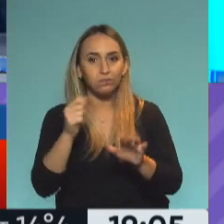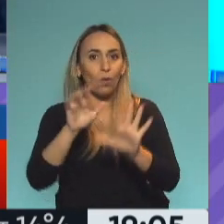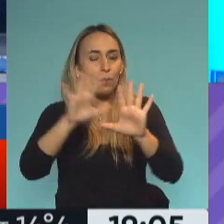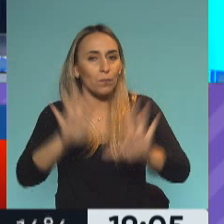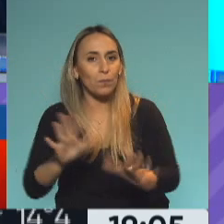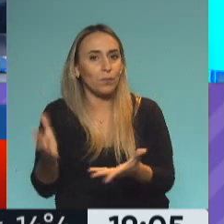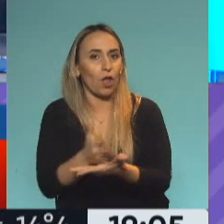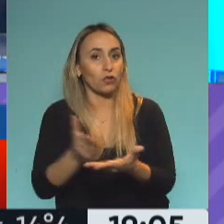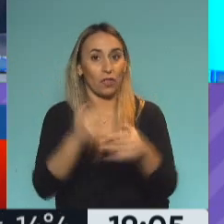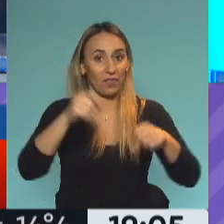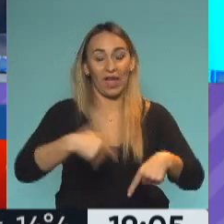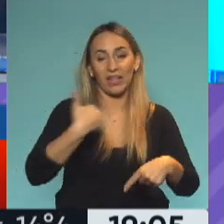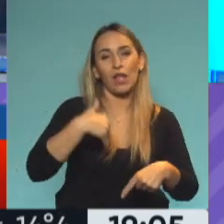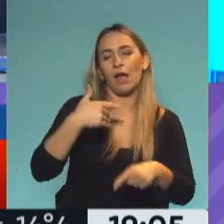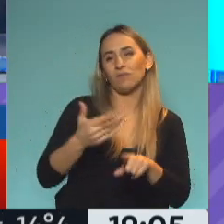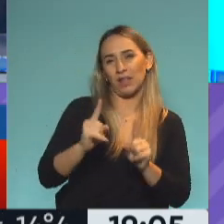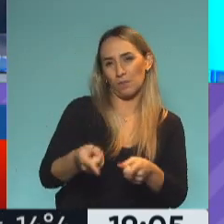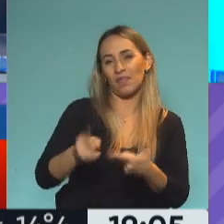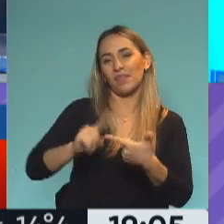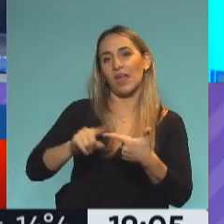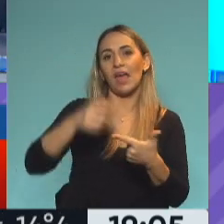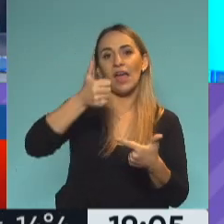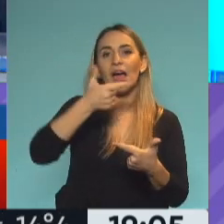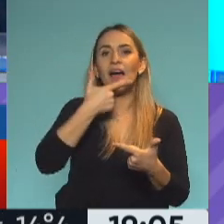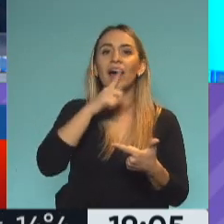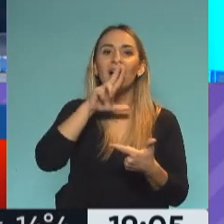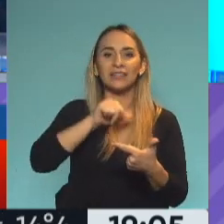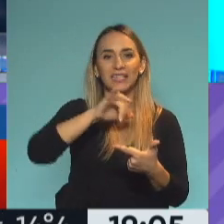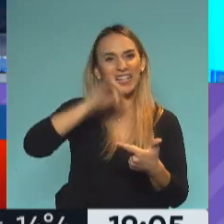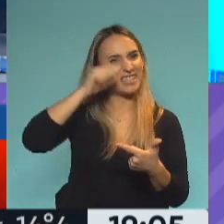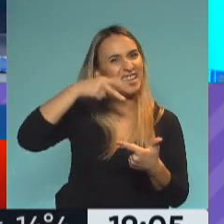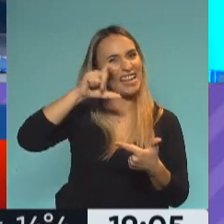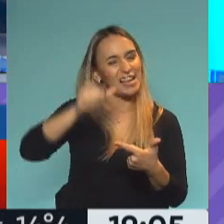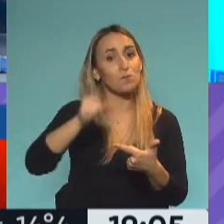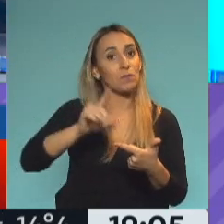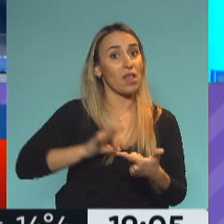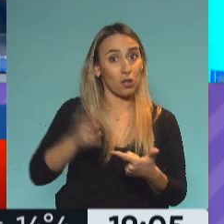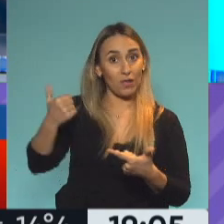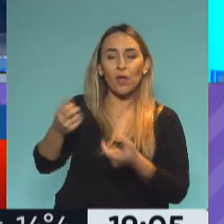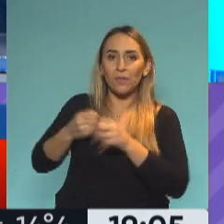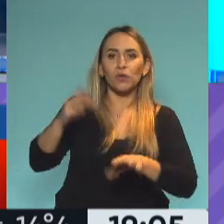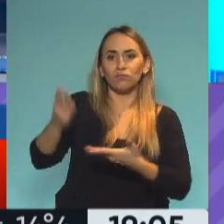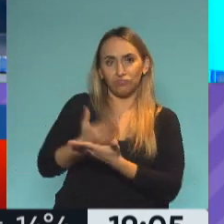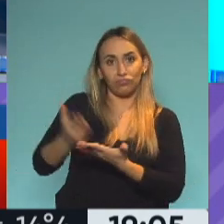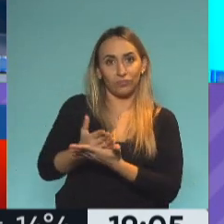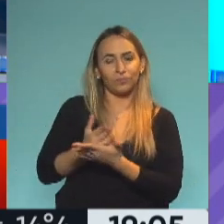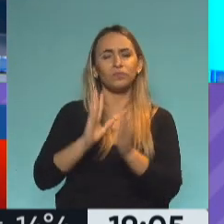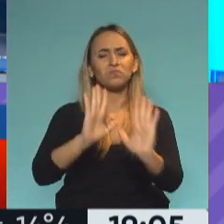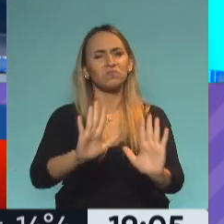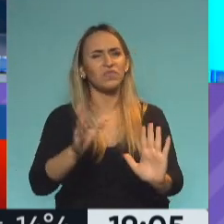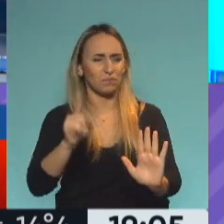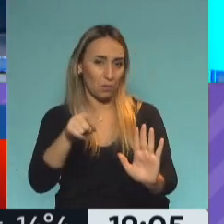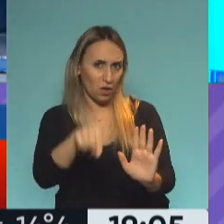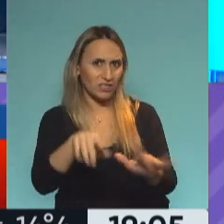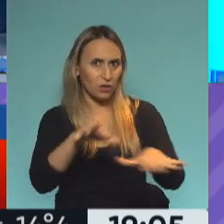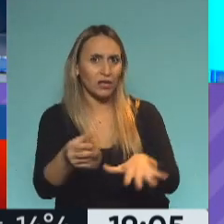con la AstraZeneca, que ya se viene fabricando incluso desde el año pasado. Ahora vamos a esto que pasó muy de bajo vuelo y corto